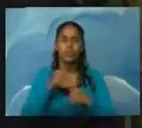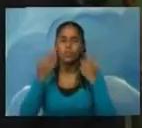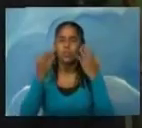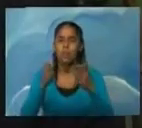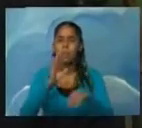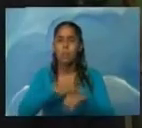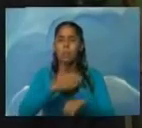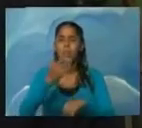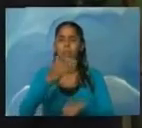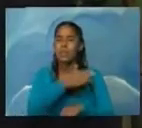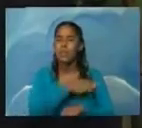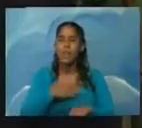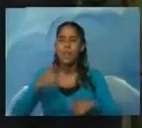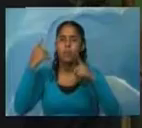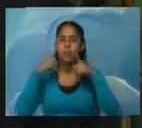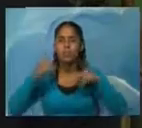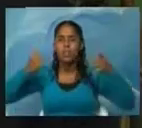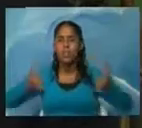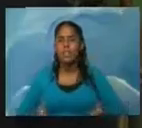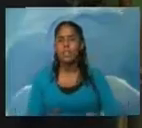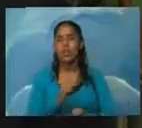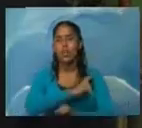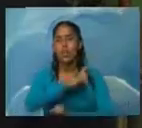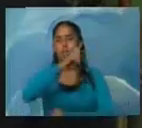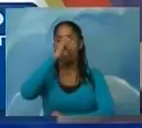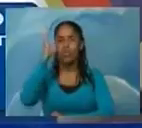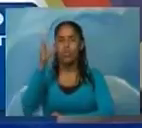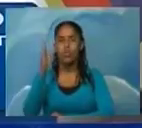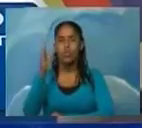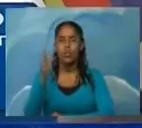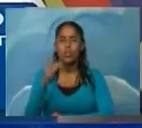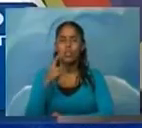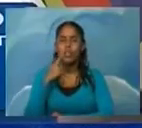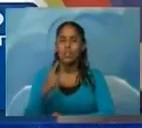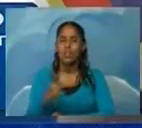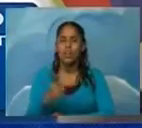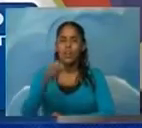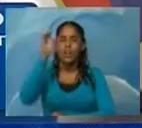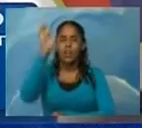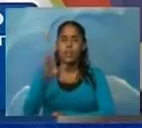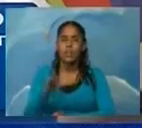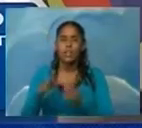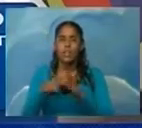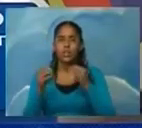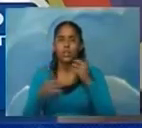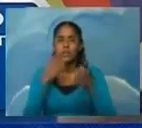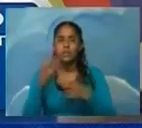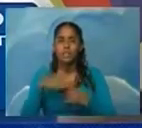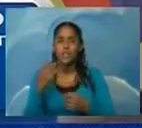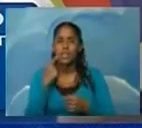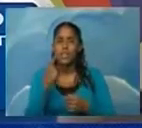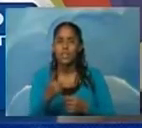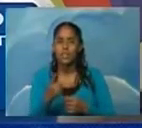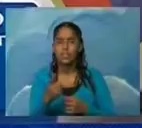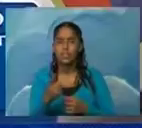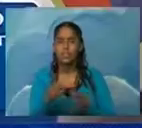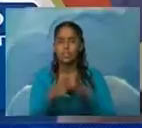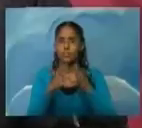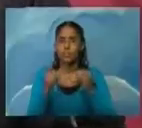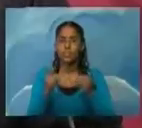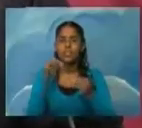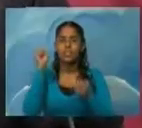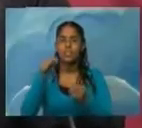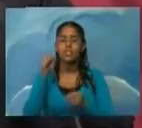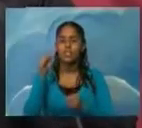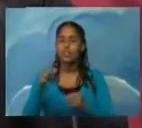queremos ser hijos de Dios. ¿Qué dice el pastor Clemente? ¿Usted se entrega o no se entrega? Sí,